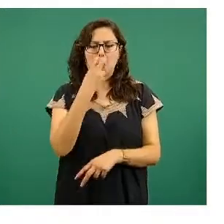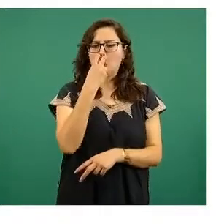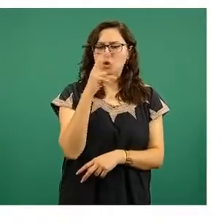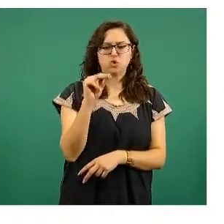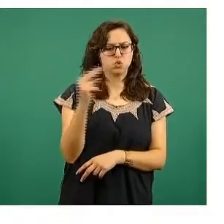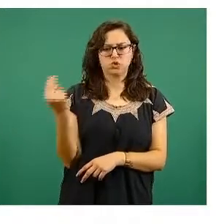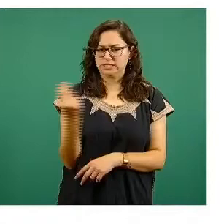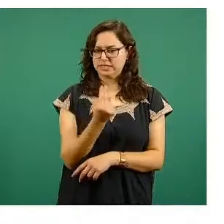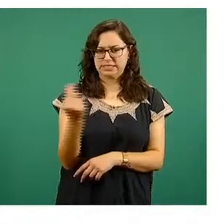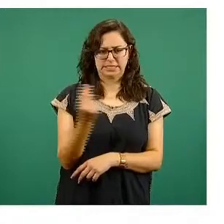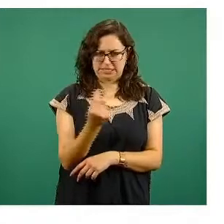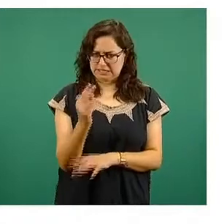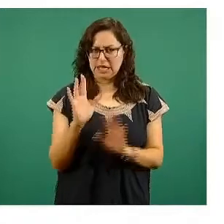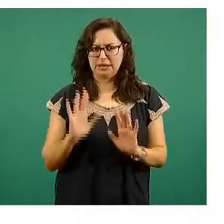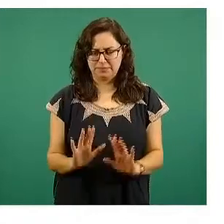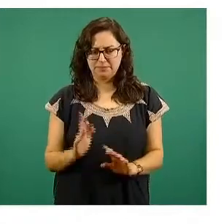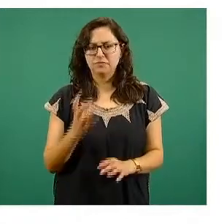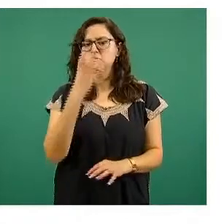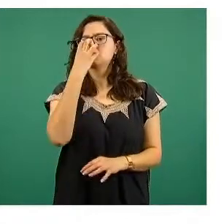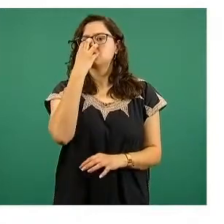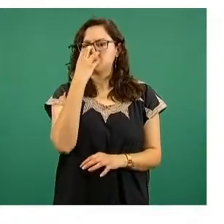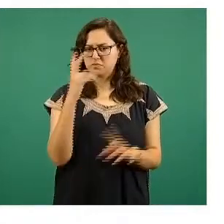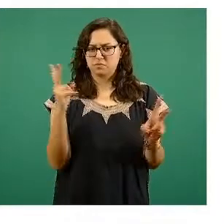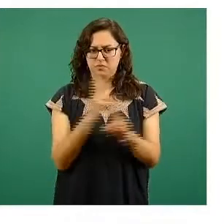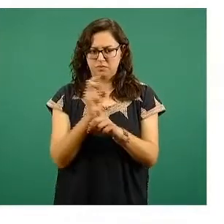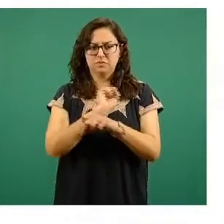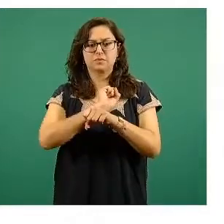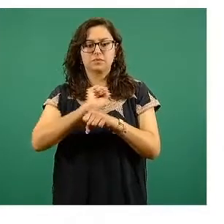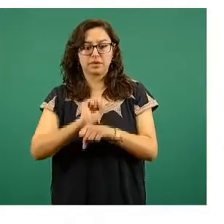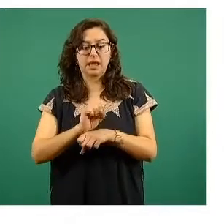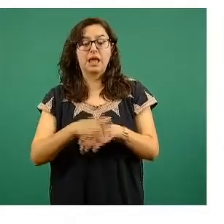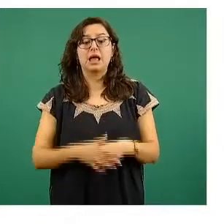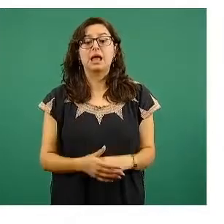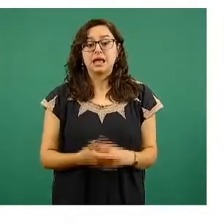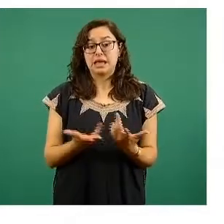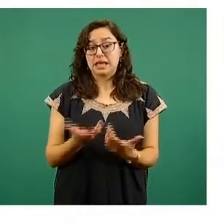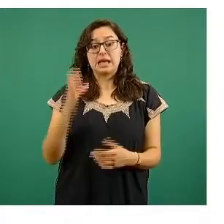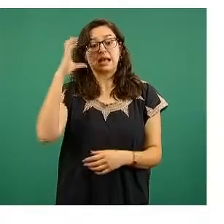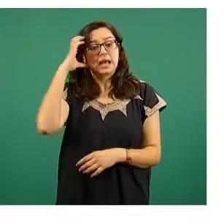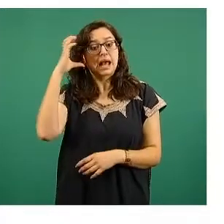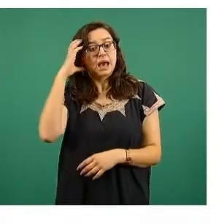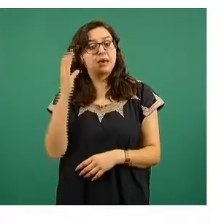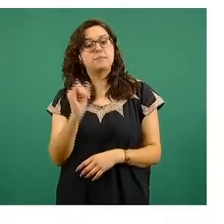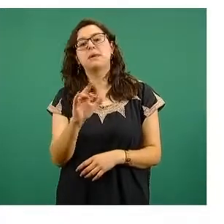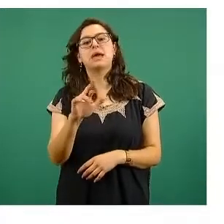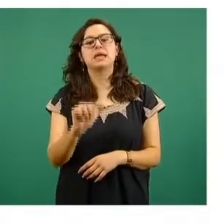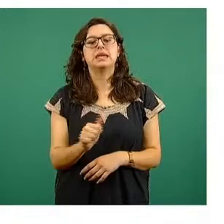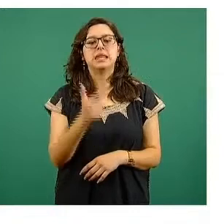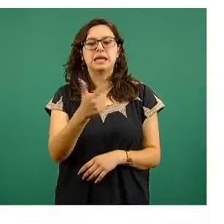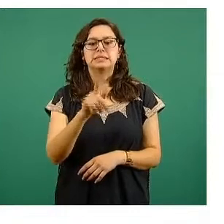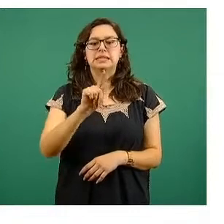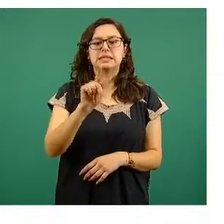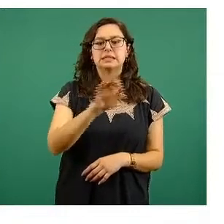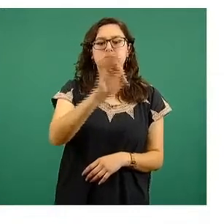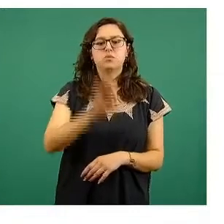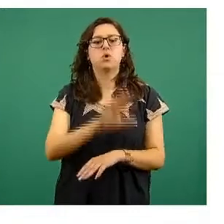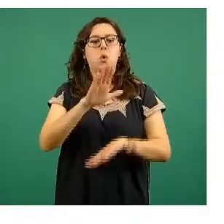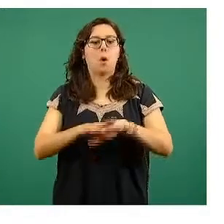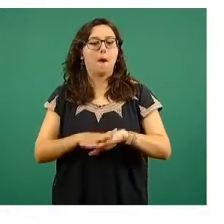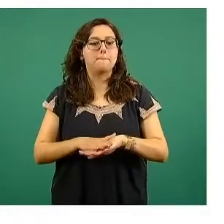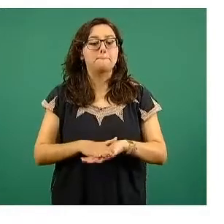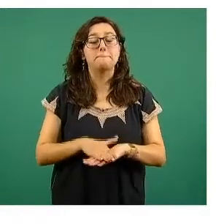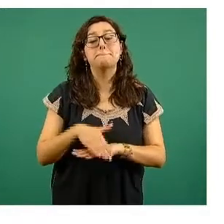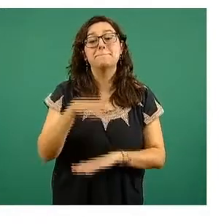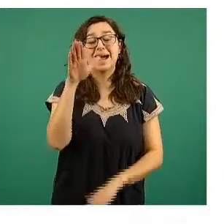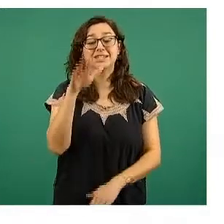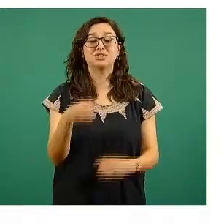6 entidades con un 70% o superior de ocupación, y esto recordemos que desde el